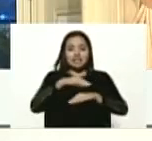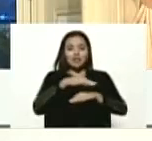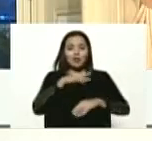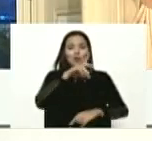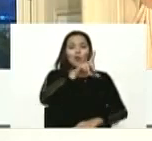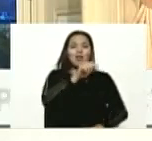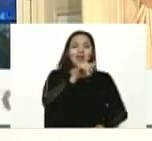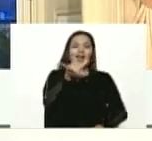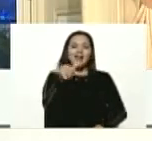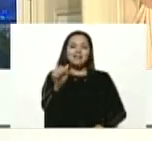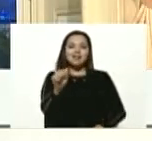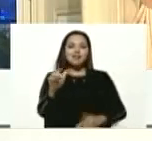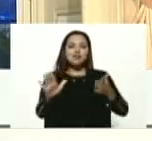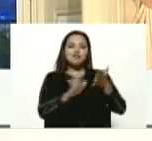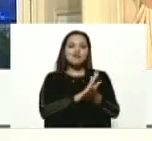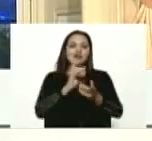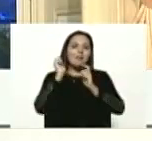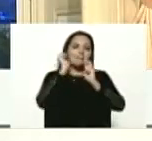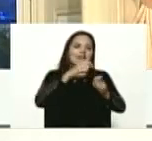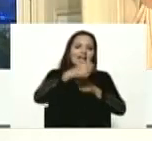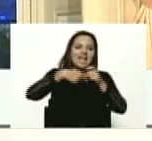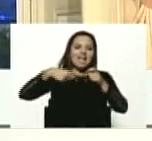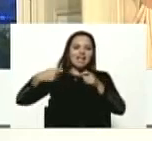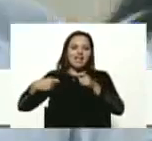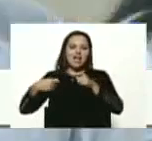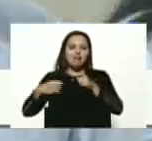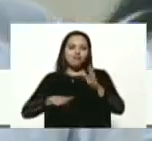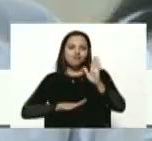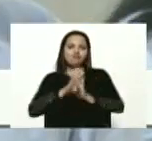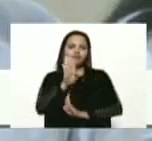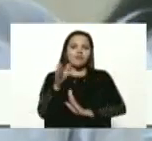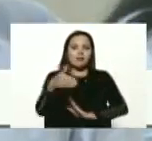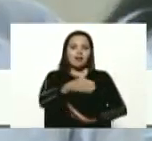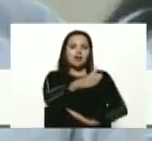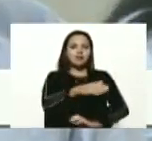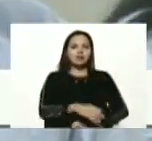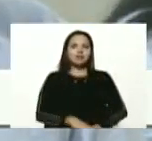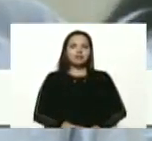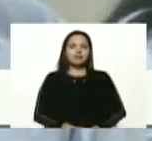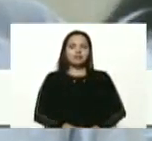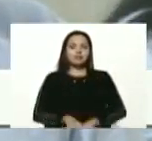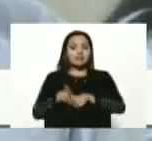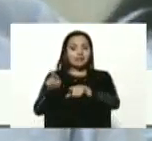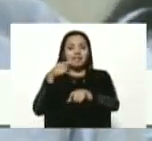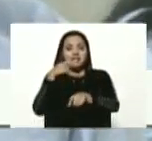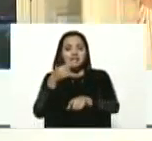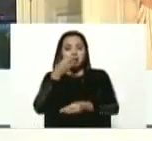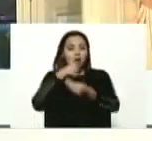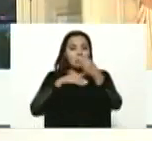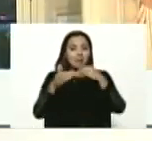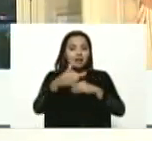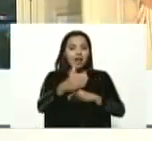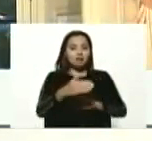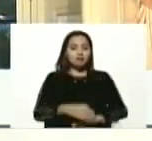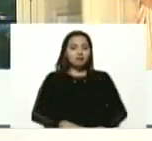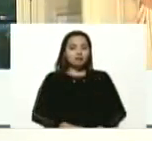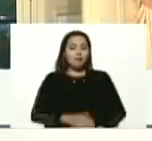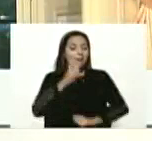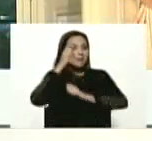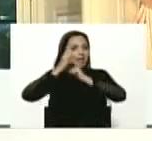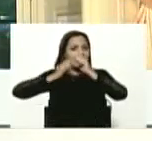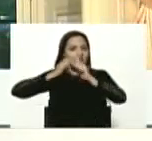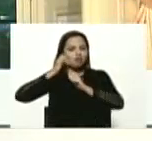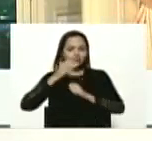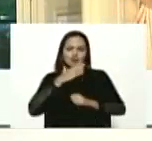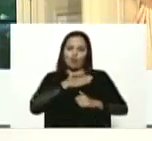ministro de la Pesca y la Acuicultura. Comepescado, dice él, Laya, unas imágenes.